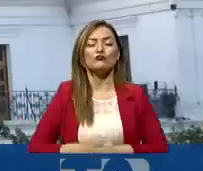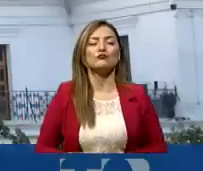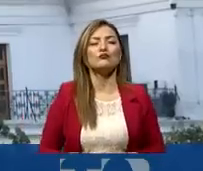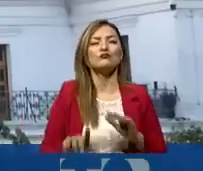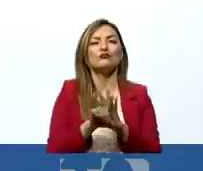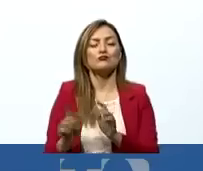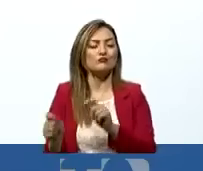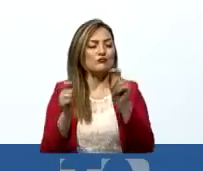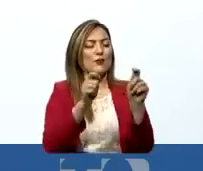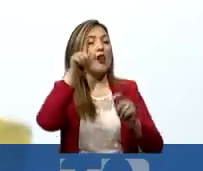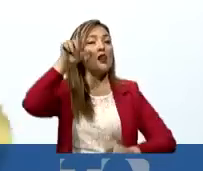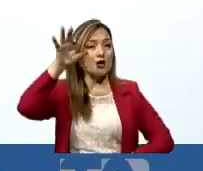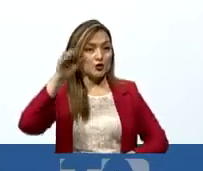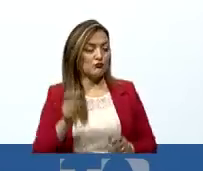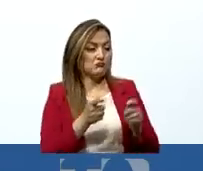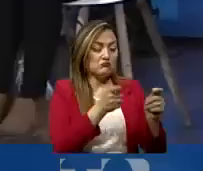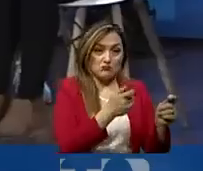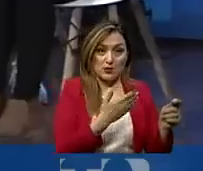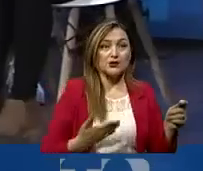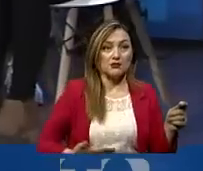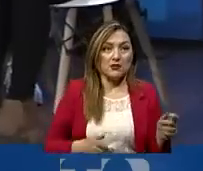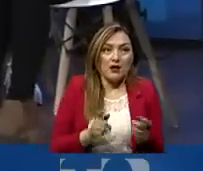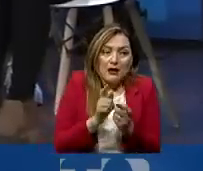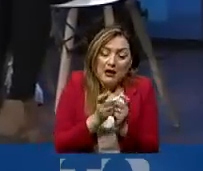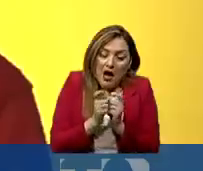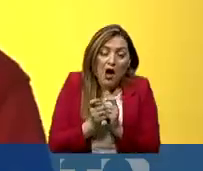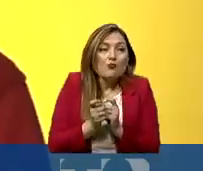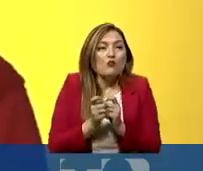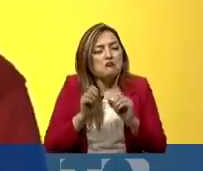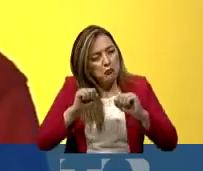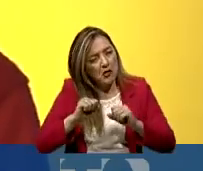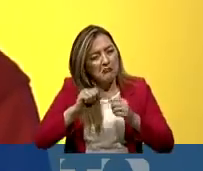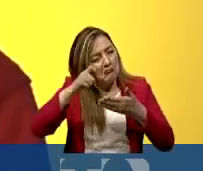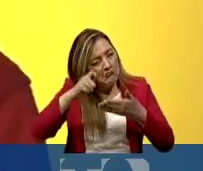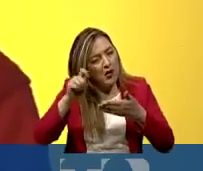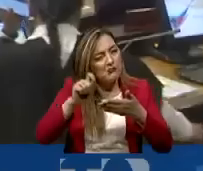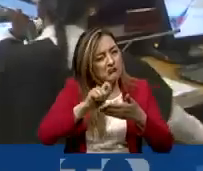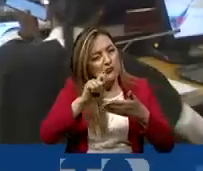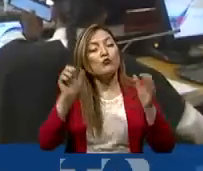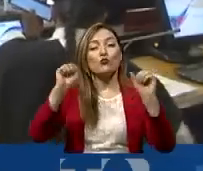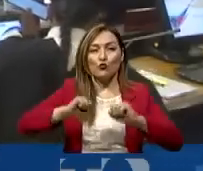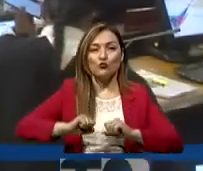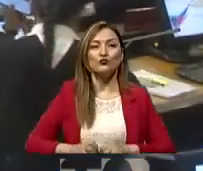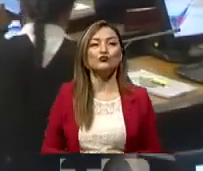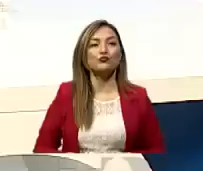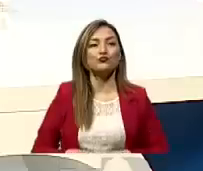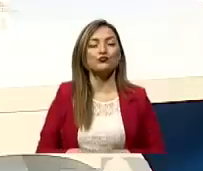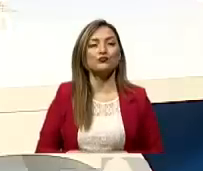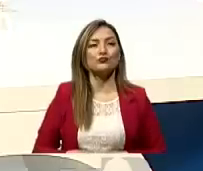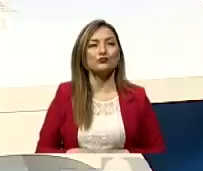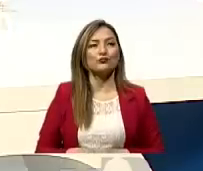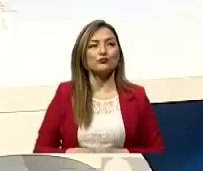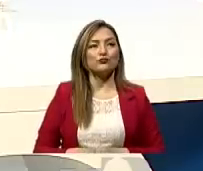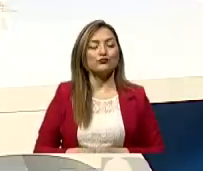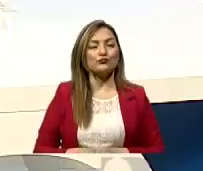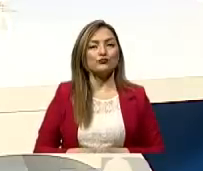pasará a manos del Ejecutivo, que podría realizar cambios a través de un veto parcial. En Quito, Belén Merizalde, 24 horas.